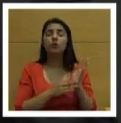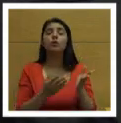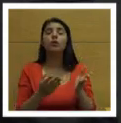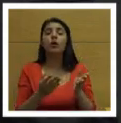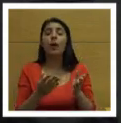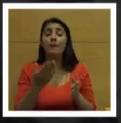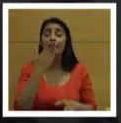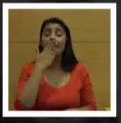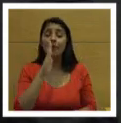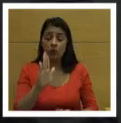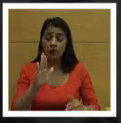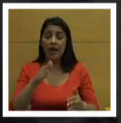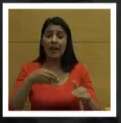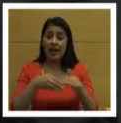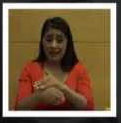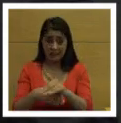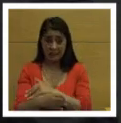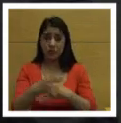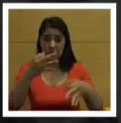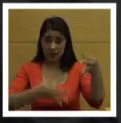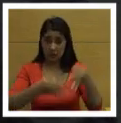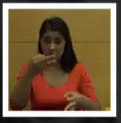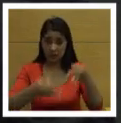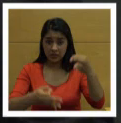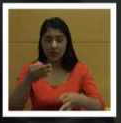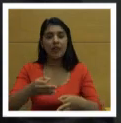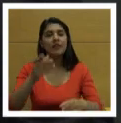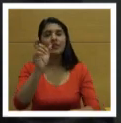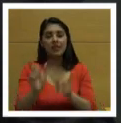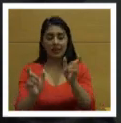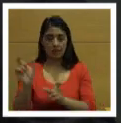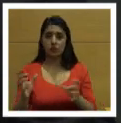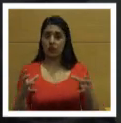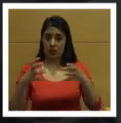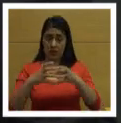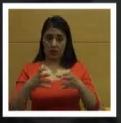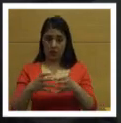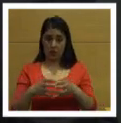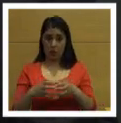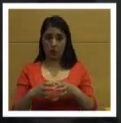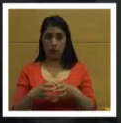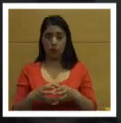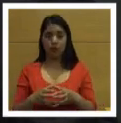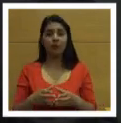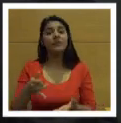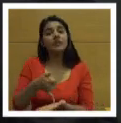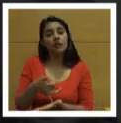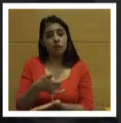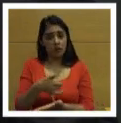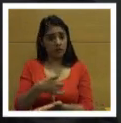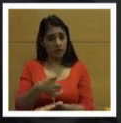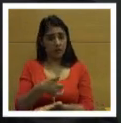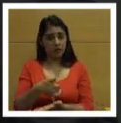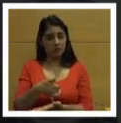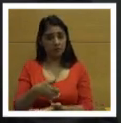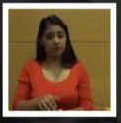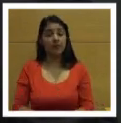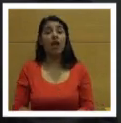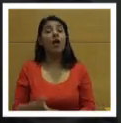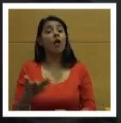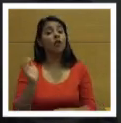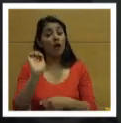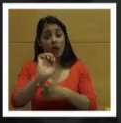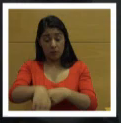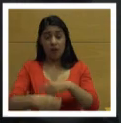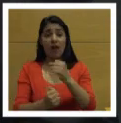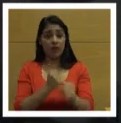para mejorar el acceso a la justicia de las personas y grupos en condiciones de vulnerabilidad, que fue aprobado el